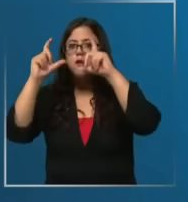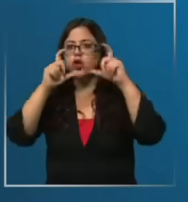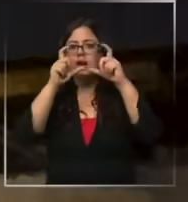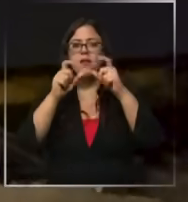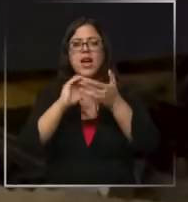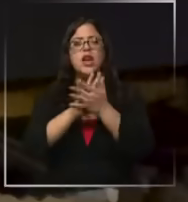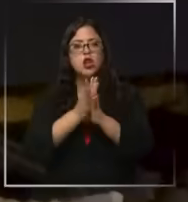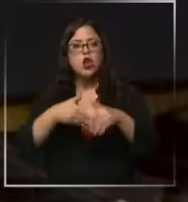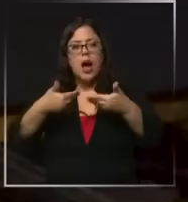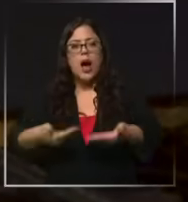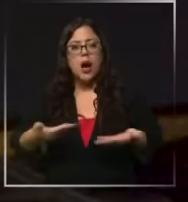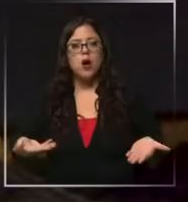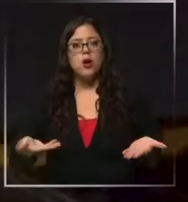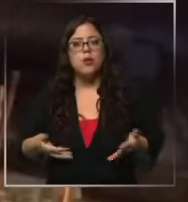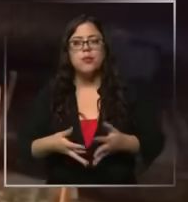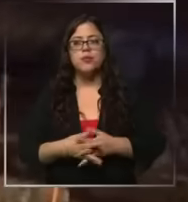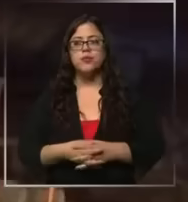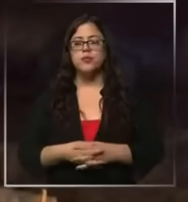todos vigentes.